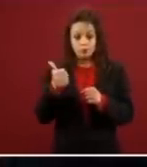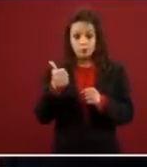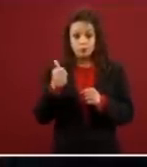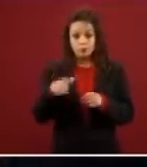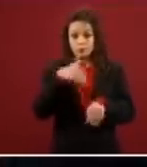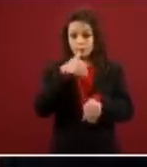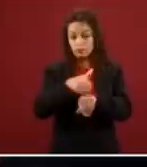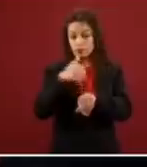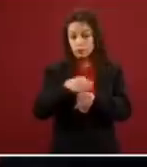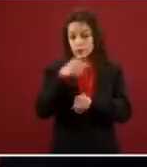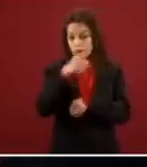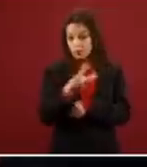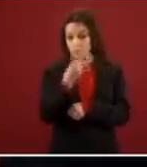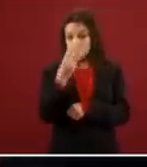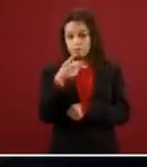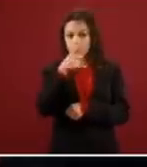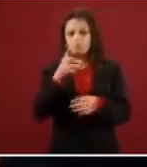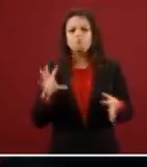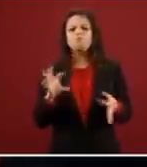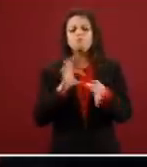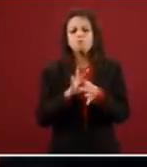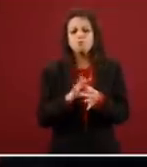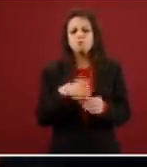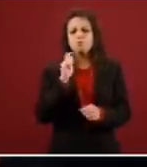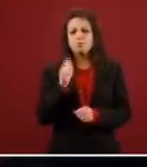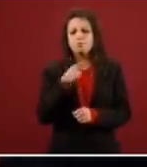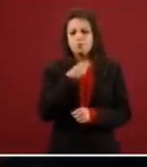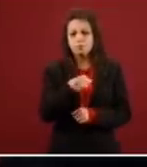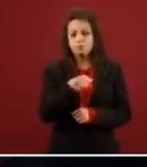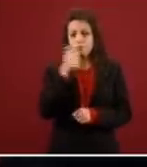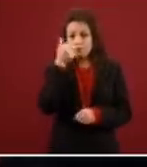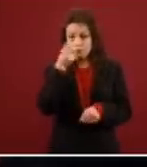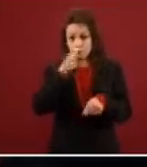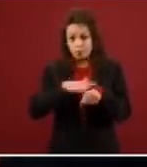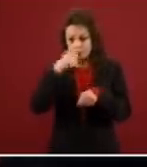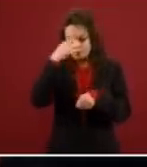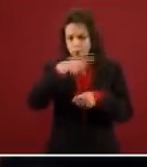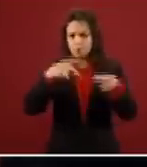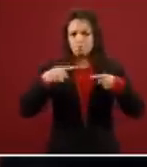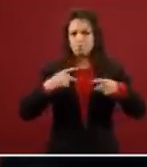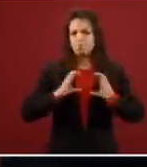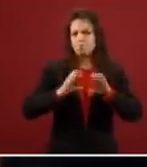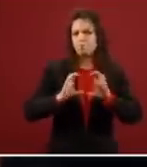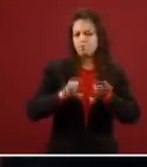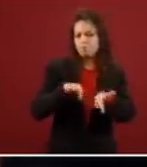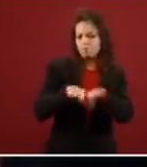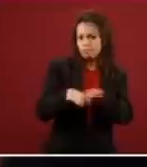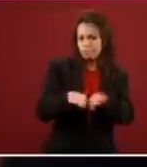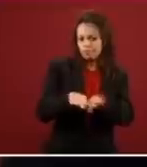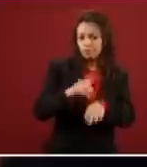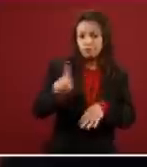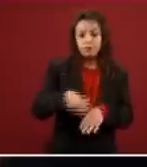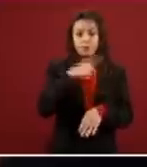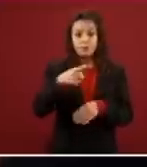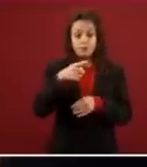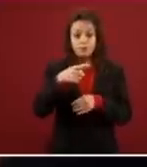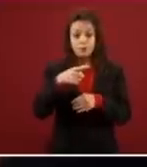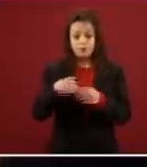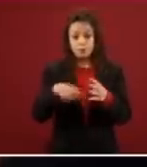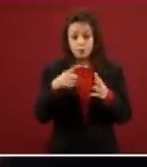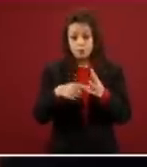número tres está relacionado con administración de empleados. Adelante, por favor. El caso número 4 tiene que ver con